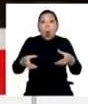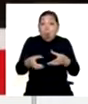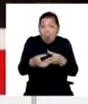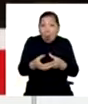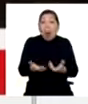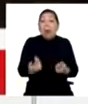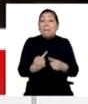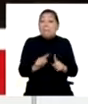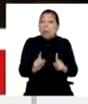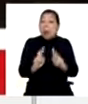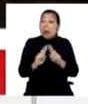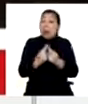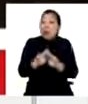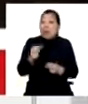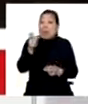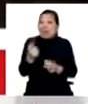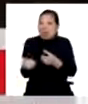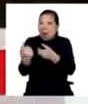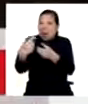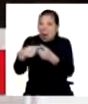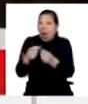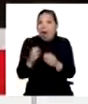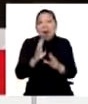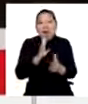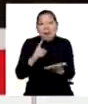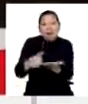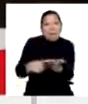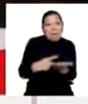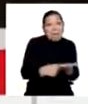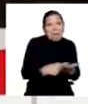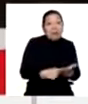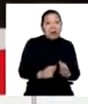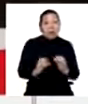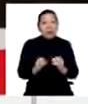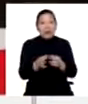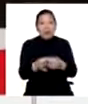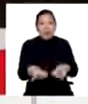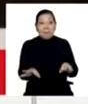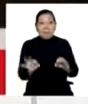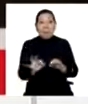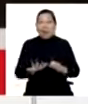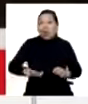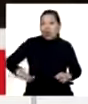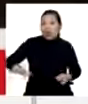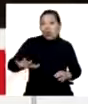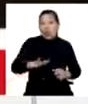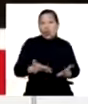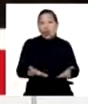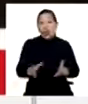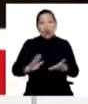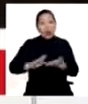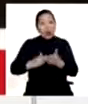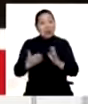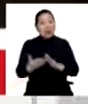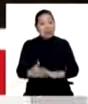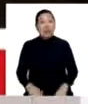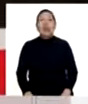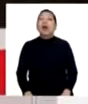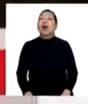comunales, para reuniones festivas muchas veces, y son importantísimas para toda la comunidad, ¿no?